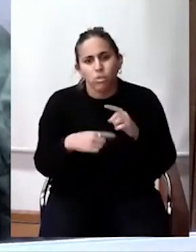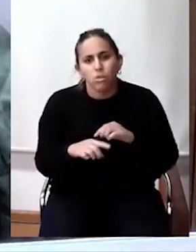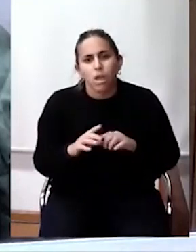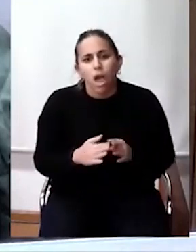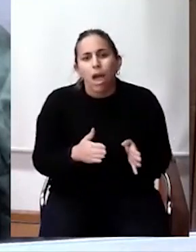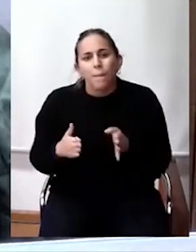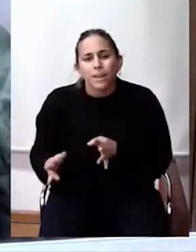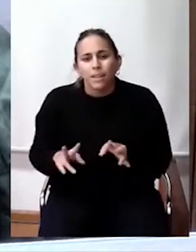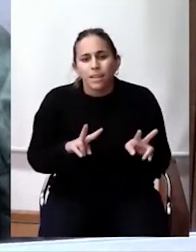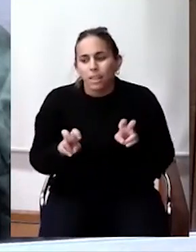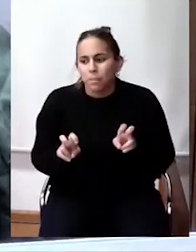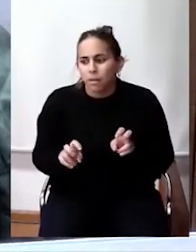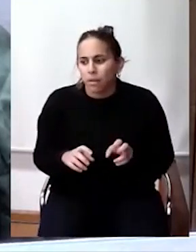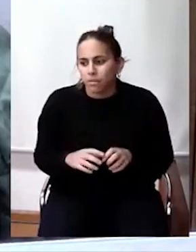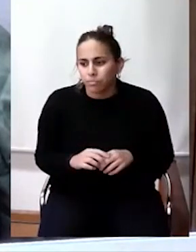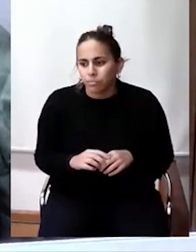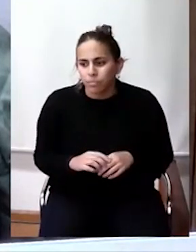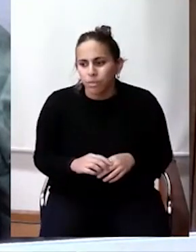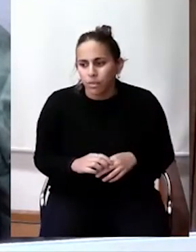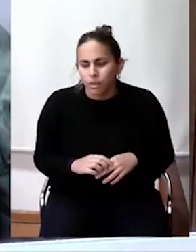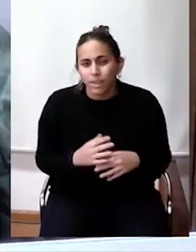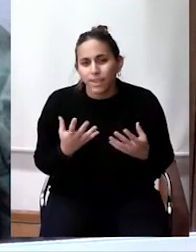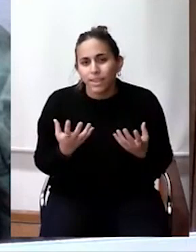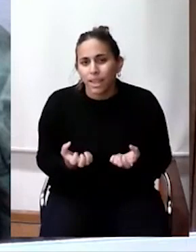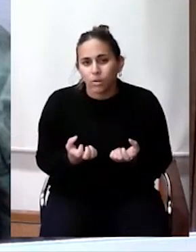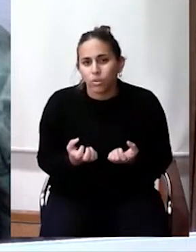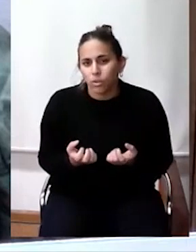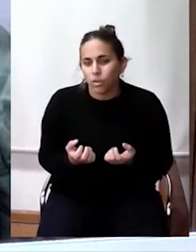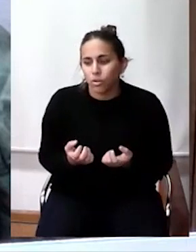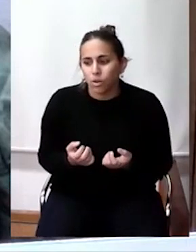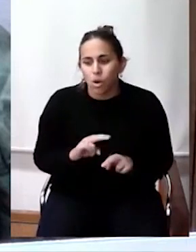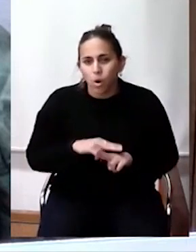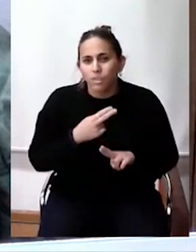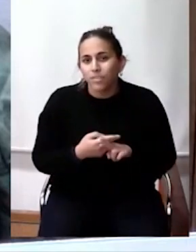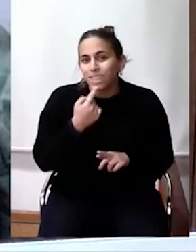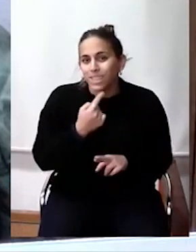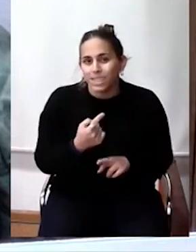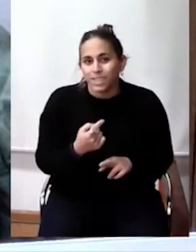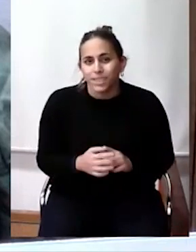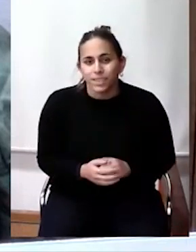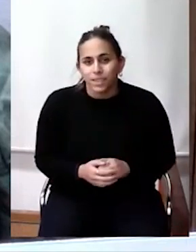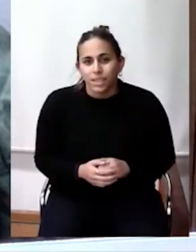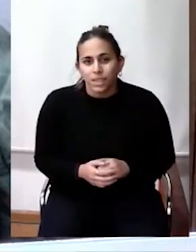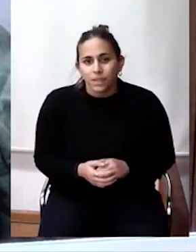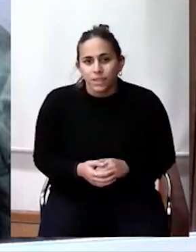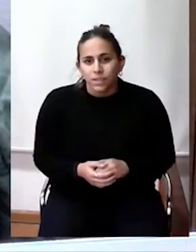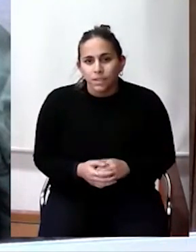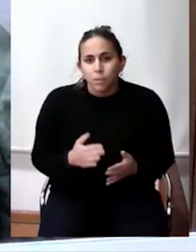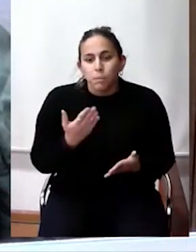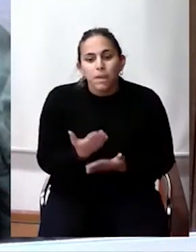señor presidente lo que quiero es volver a reiterar unos pedidos que